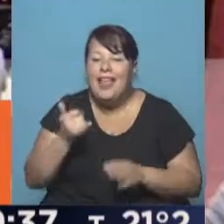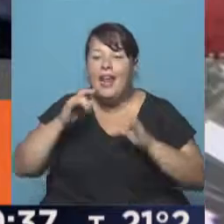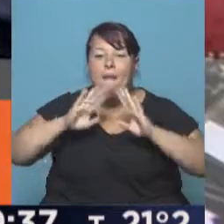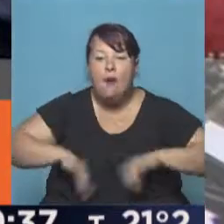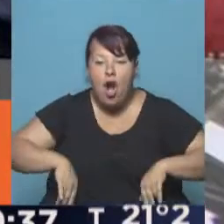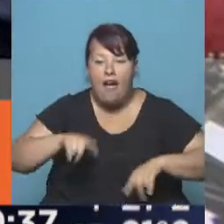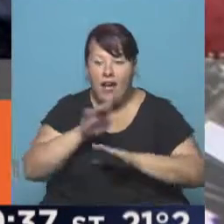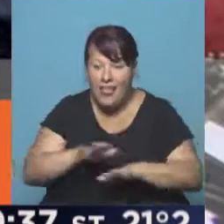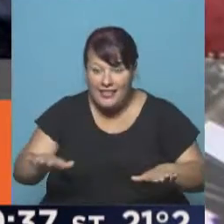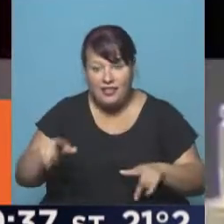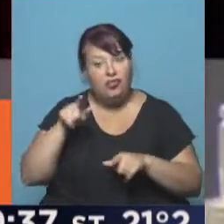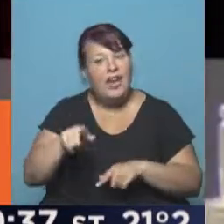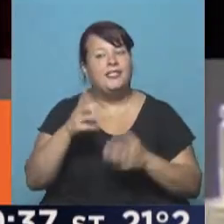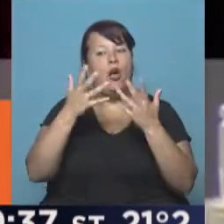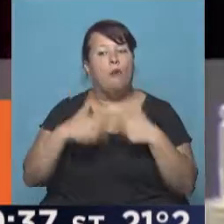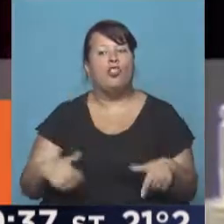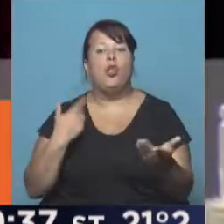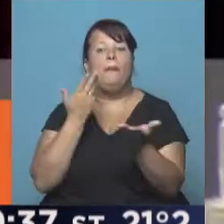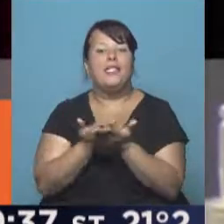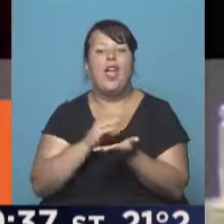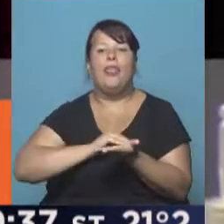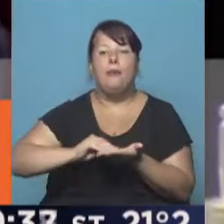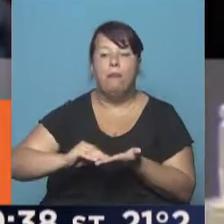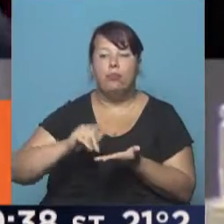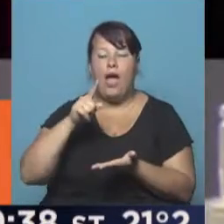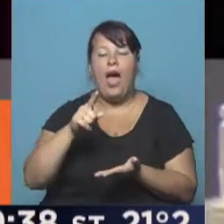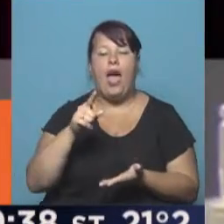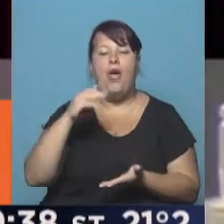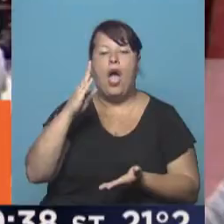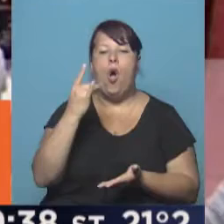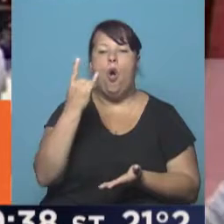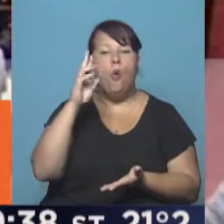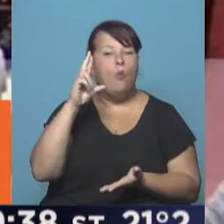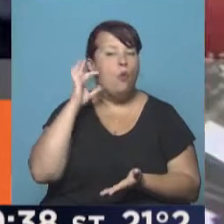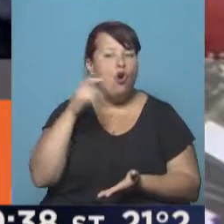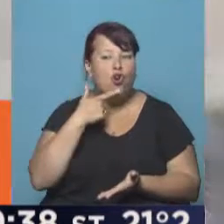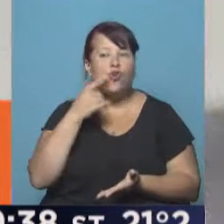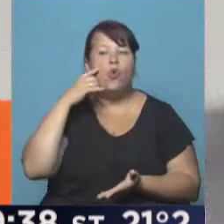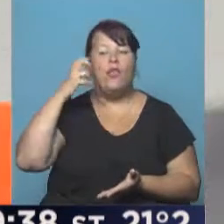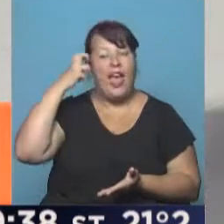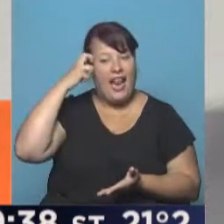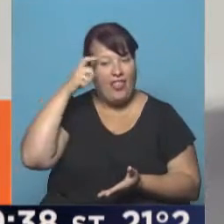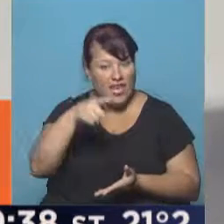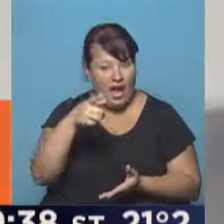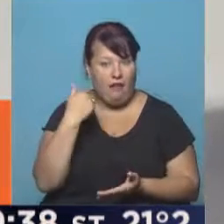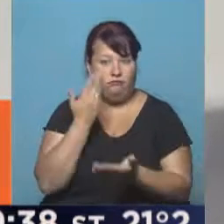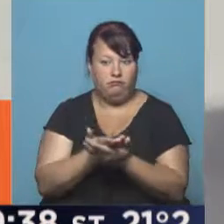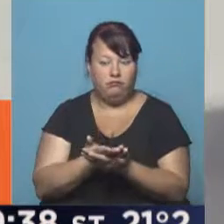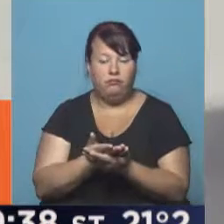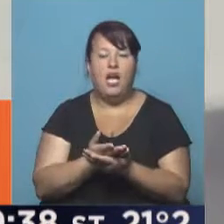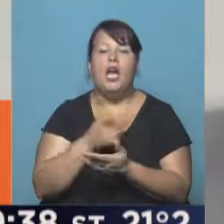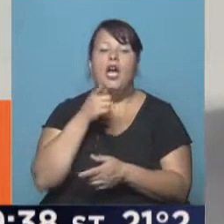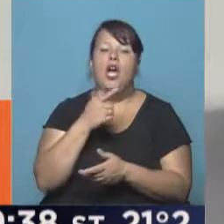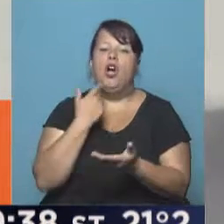infantil este proyecto lo presentó la diputada gabriela burgos de la unión cívica radical es